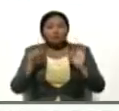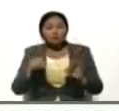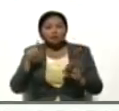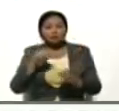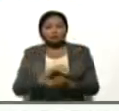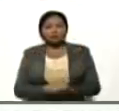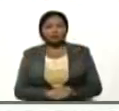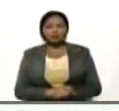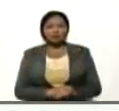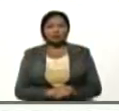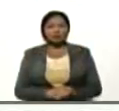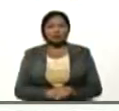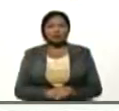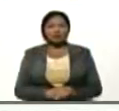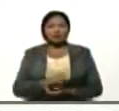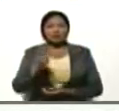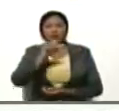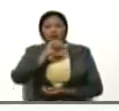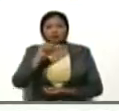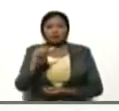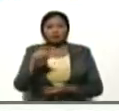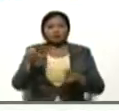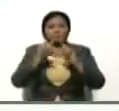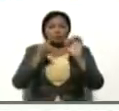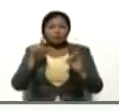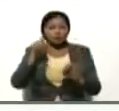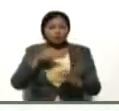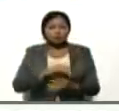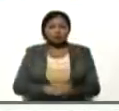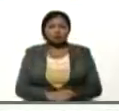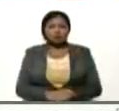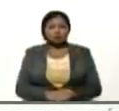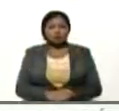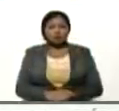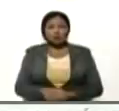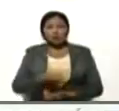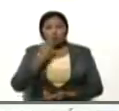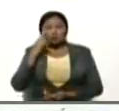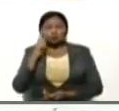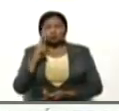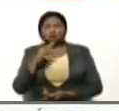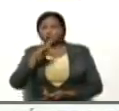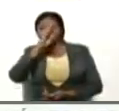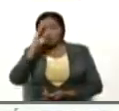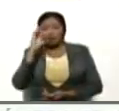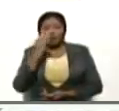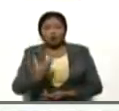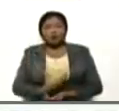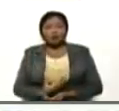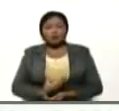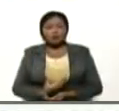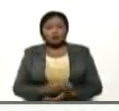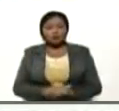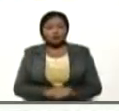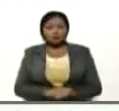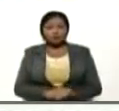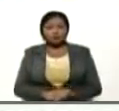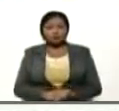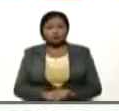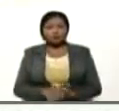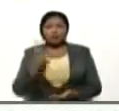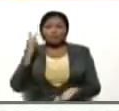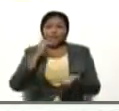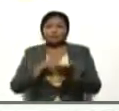de eventos sobrenaturales, pues. Bueno, Diosdado, vamos a nombrar a los candidatos de las ciudades que están aquí